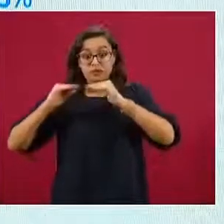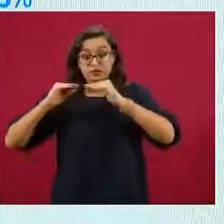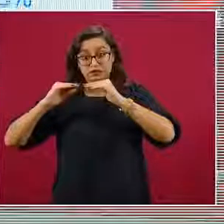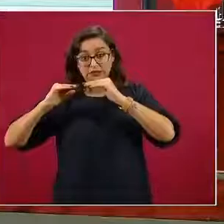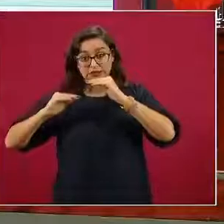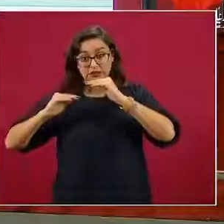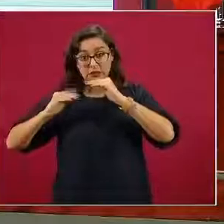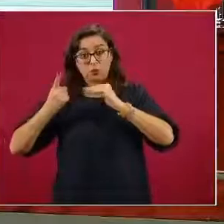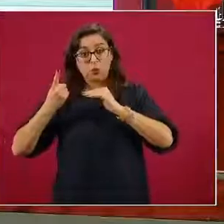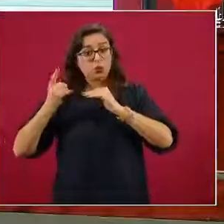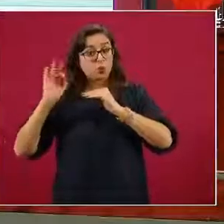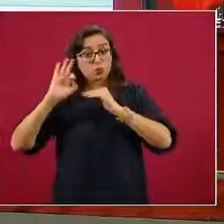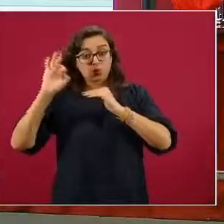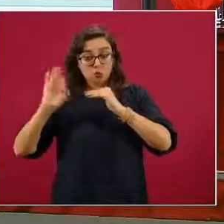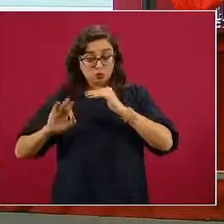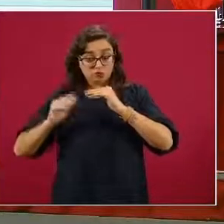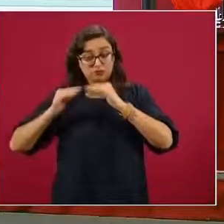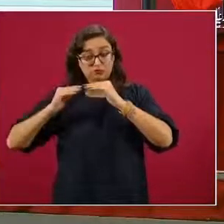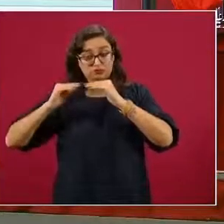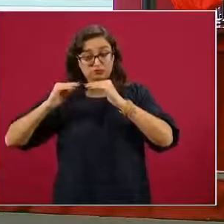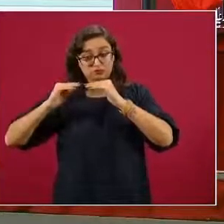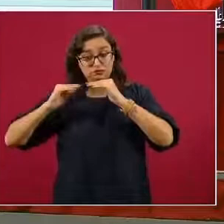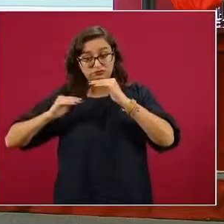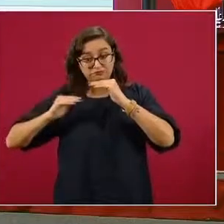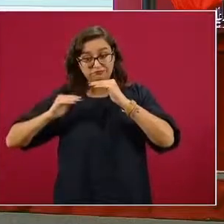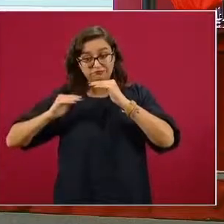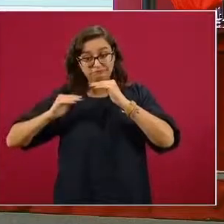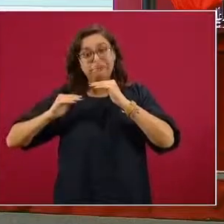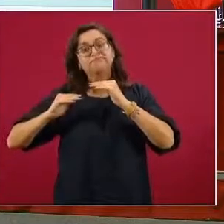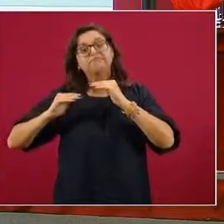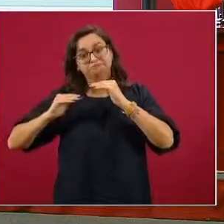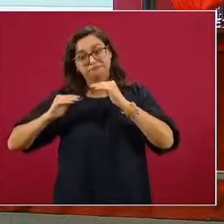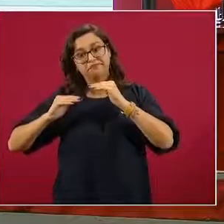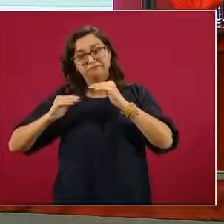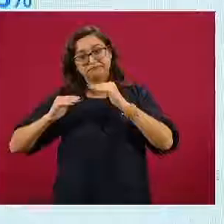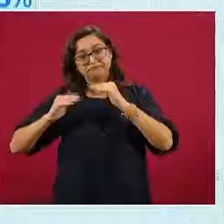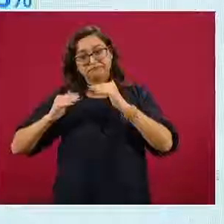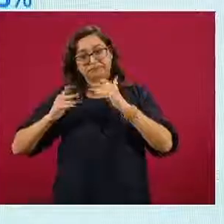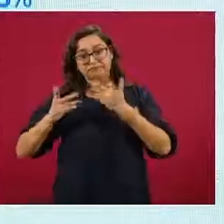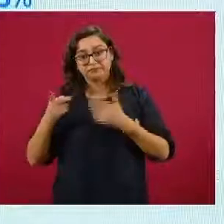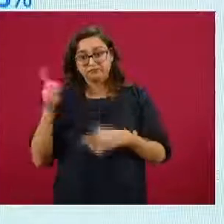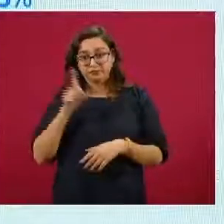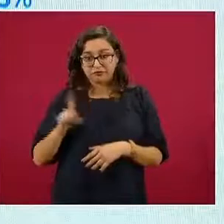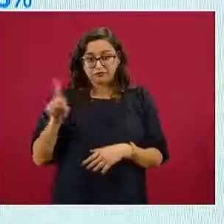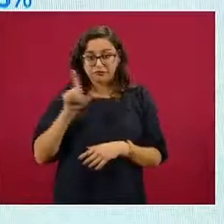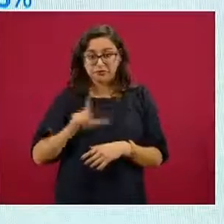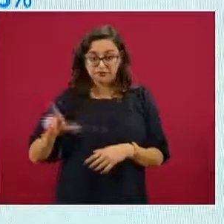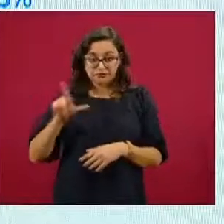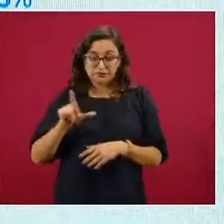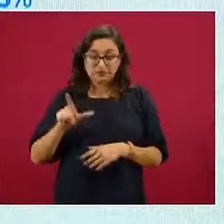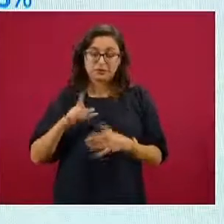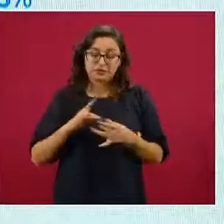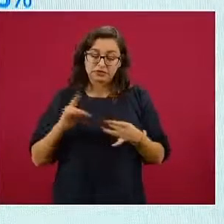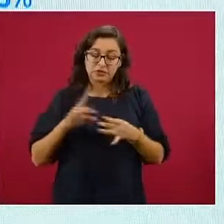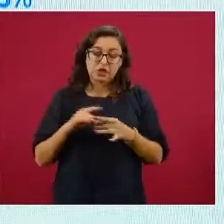menos 1%, y tal como lo dijimos el domingo y el lunes, hoy que es martes 20 de